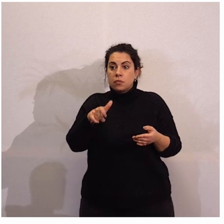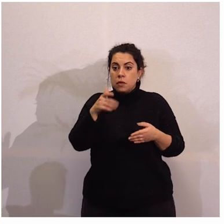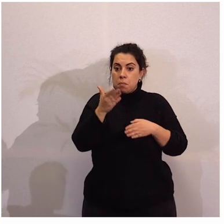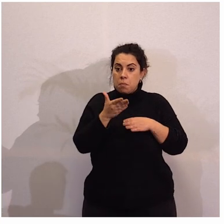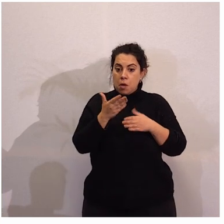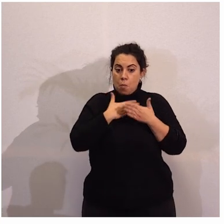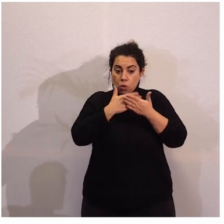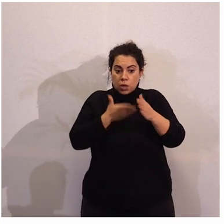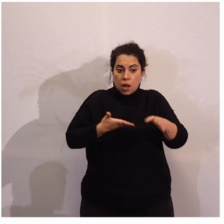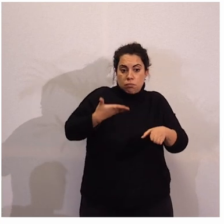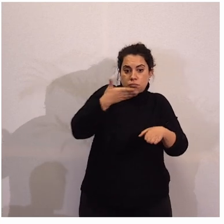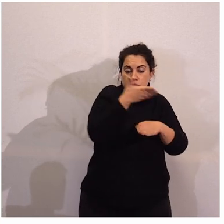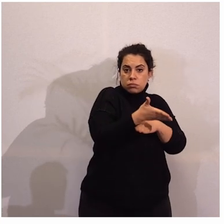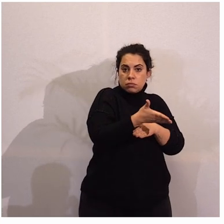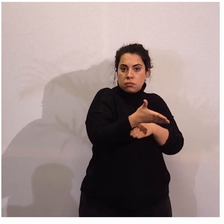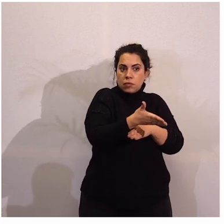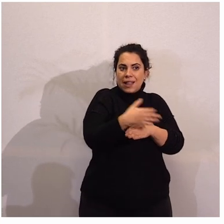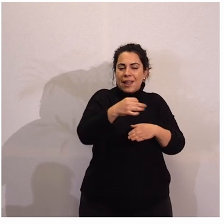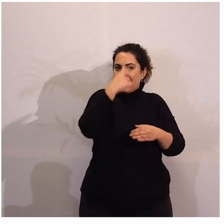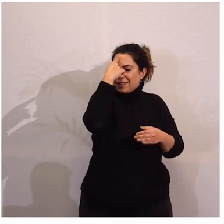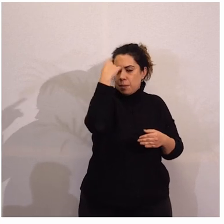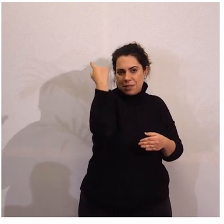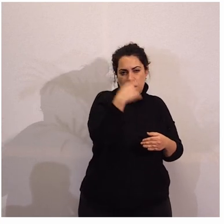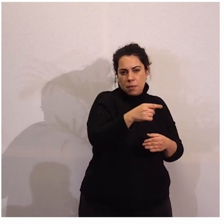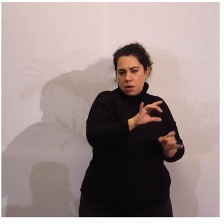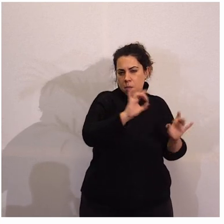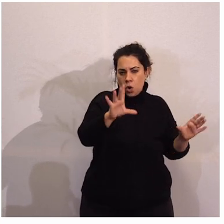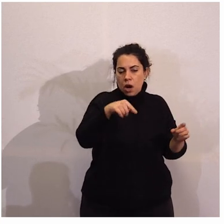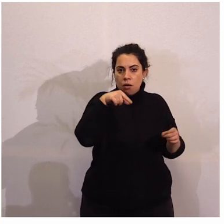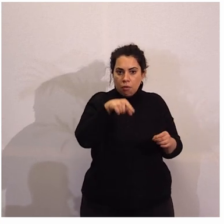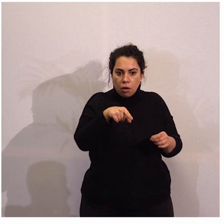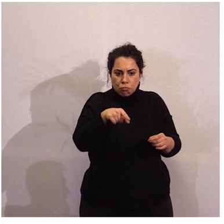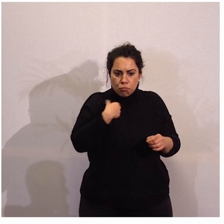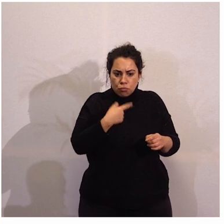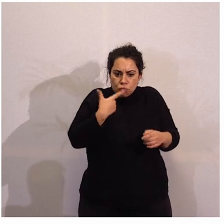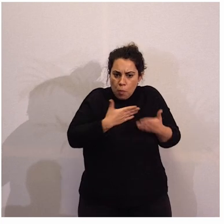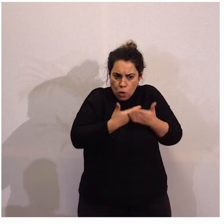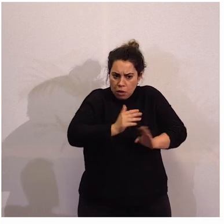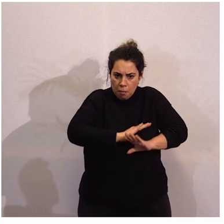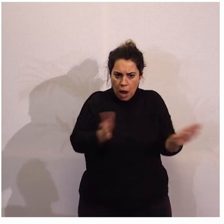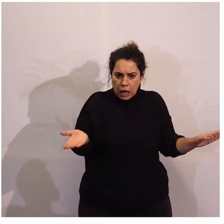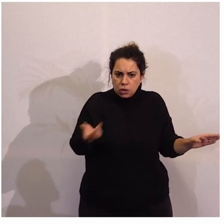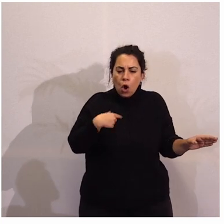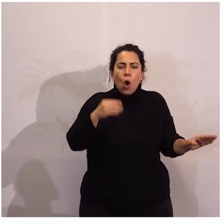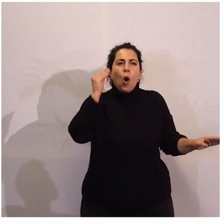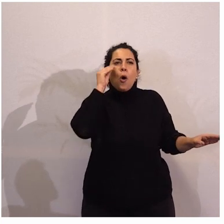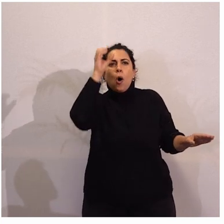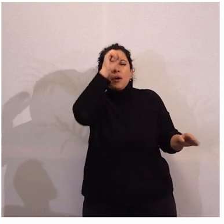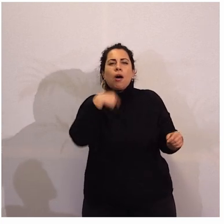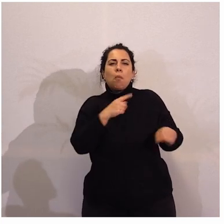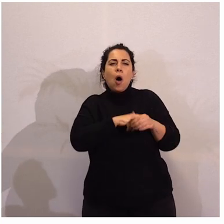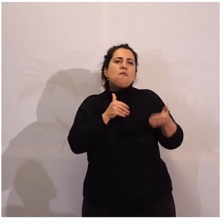cuando va al voluntariado, tiene que saber qué es esto y que va al voluntariado, no pensando que le van a